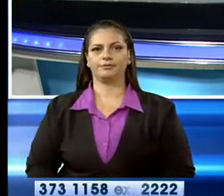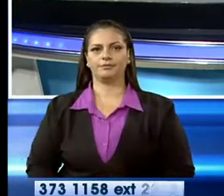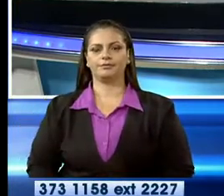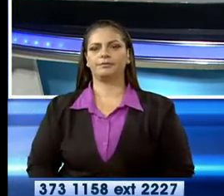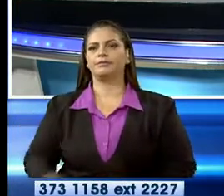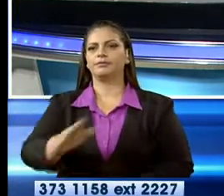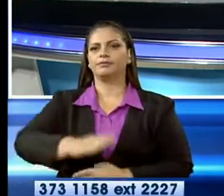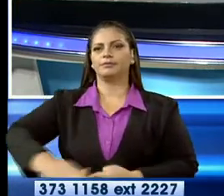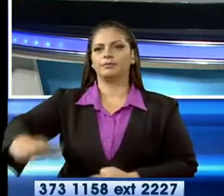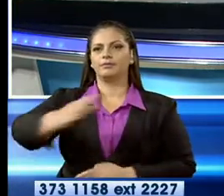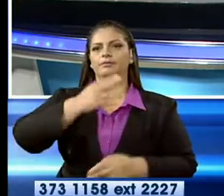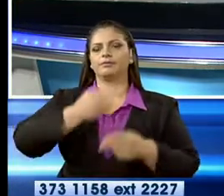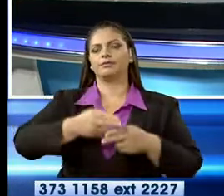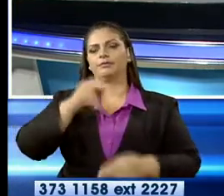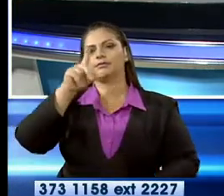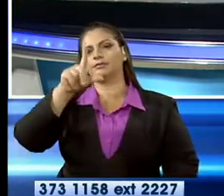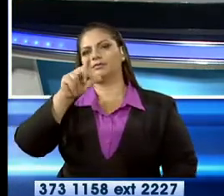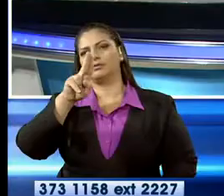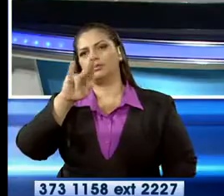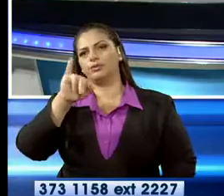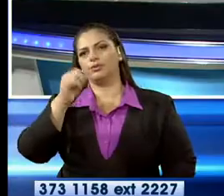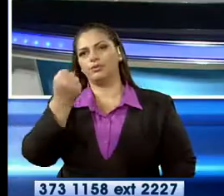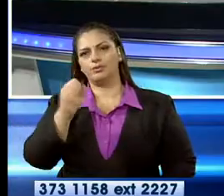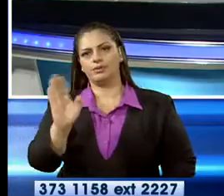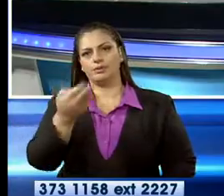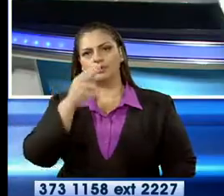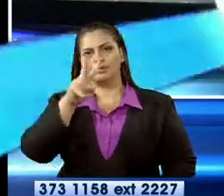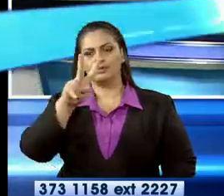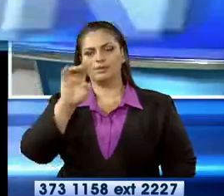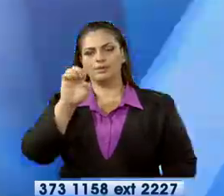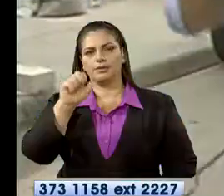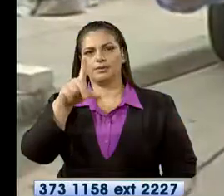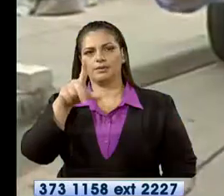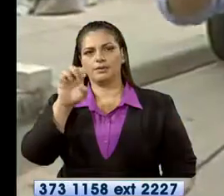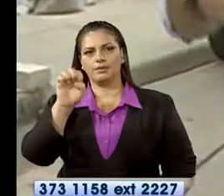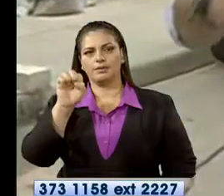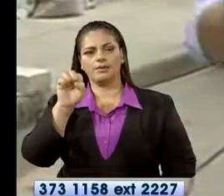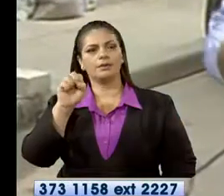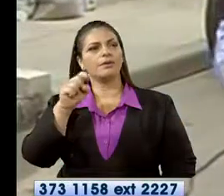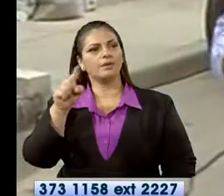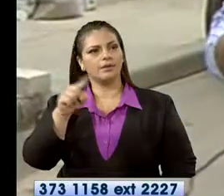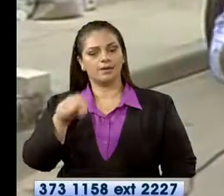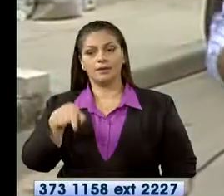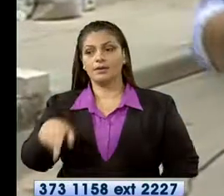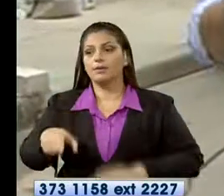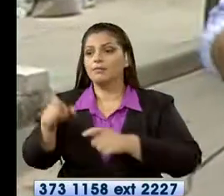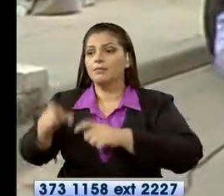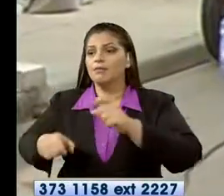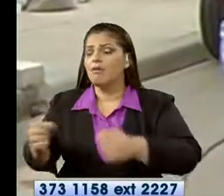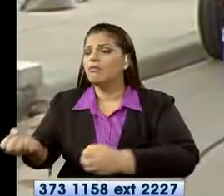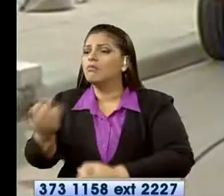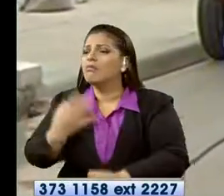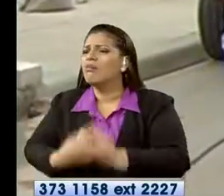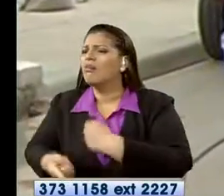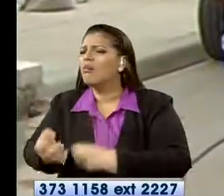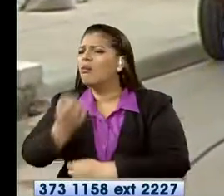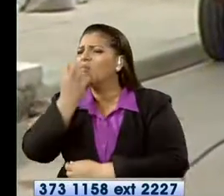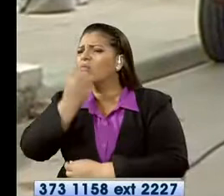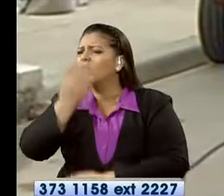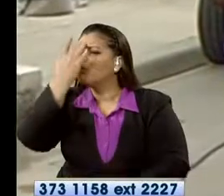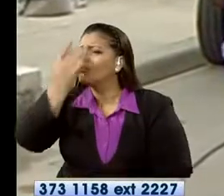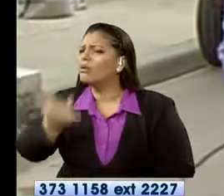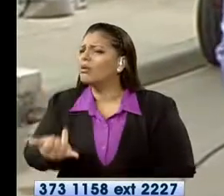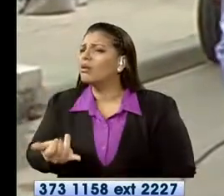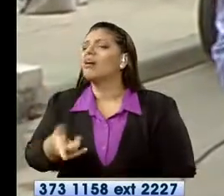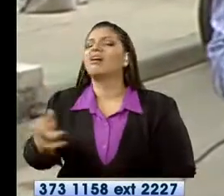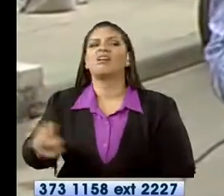Luis Vélez Benítez, en donde los moradores de este punto nos han dicho algo que los molesta, les genera bastante molestia, y es la delincuencia